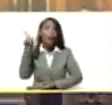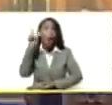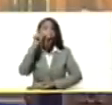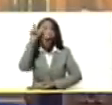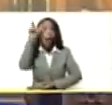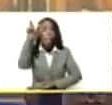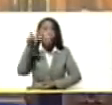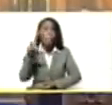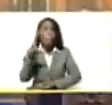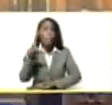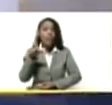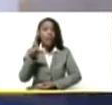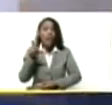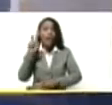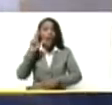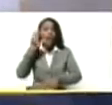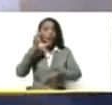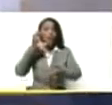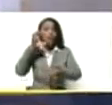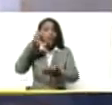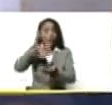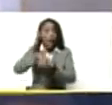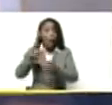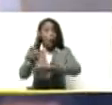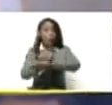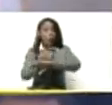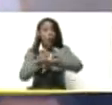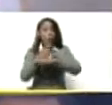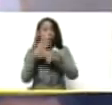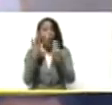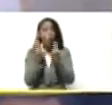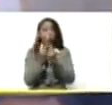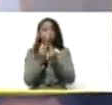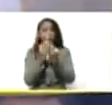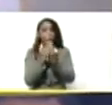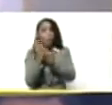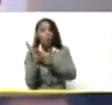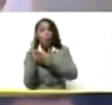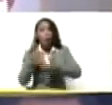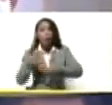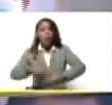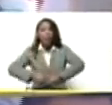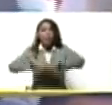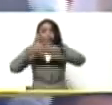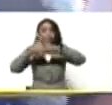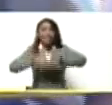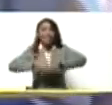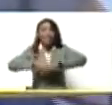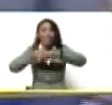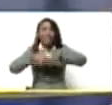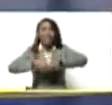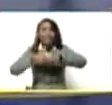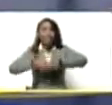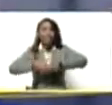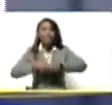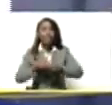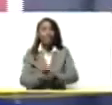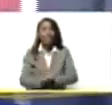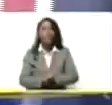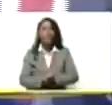y la coexistencia con el dólar y con las otras divisas y cripto moneda que funciona en la